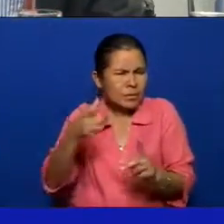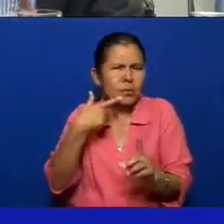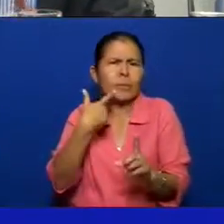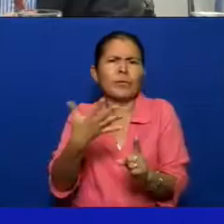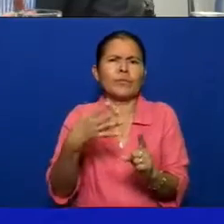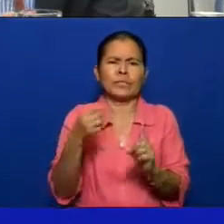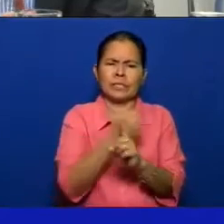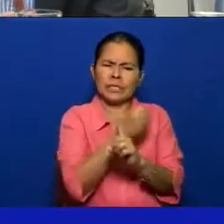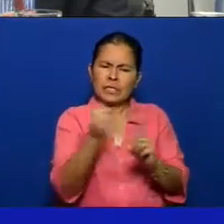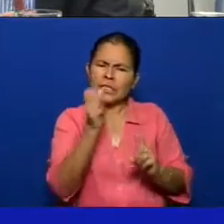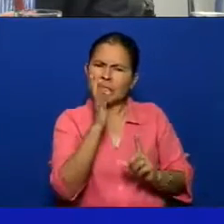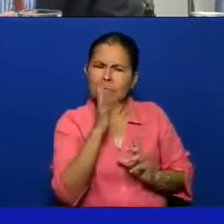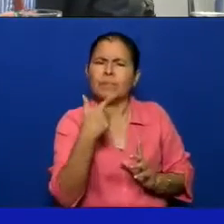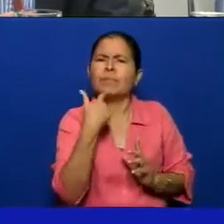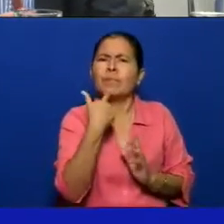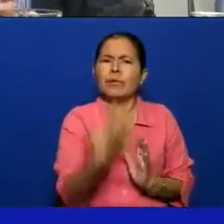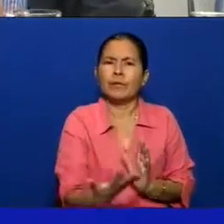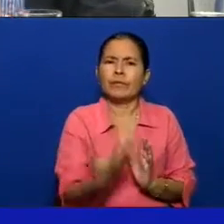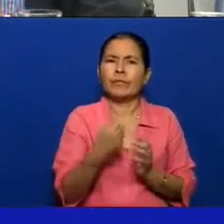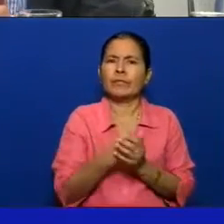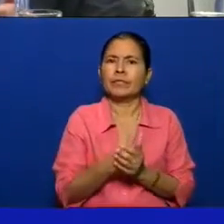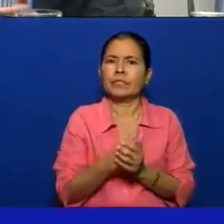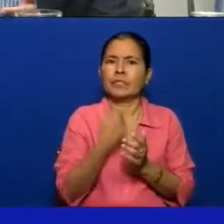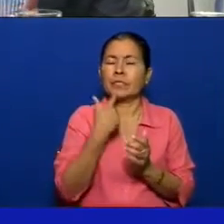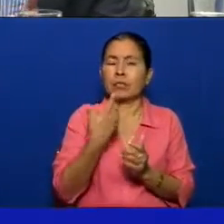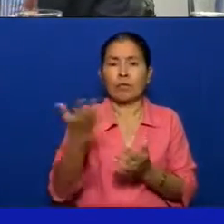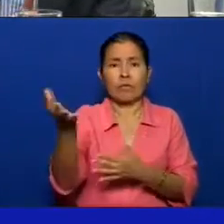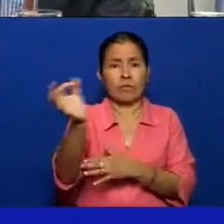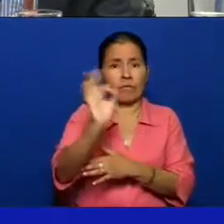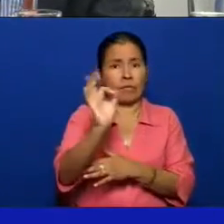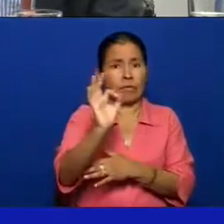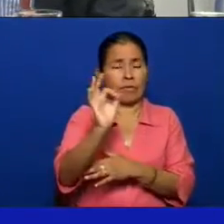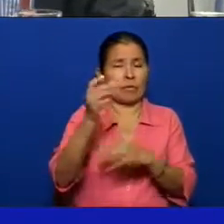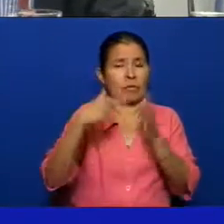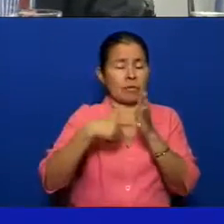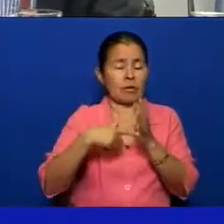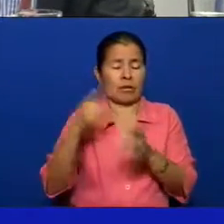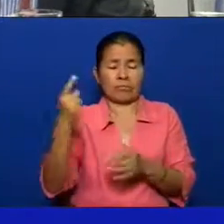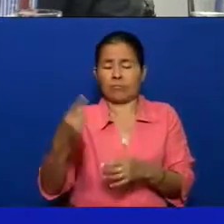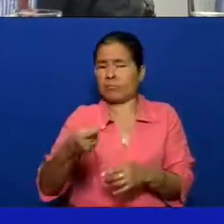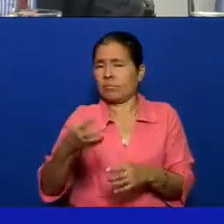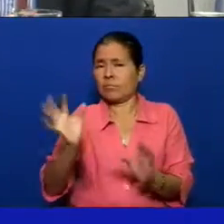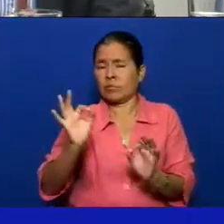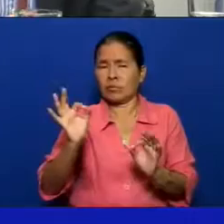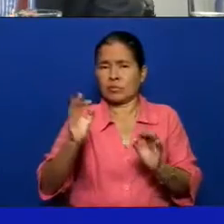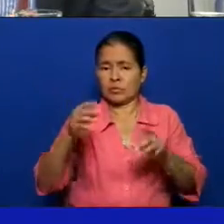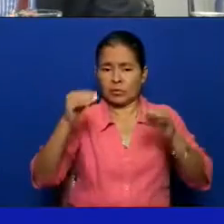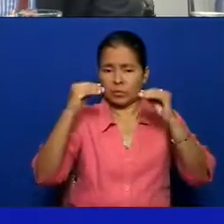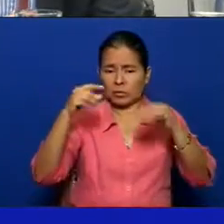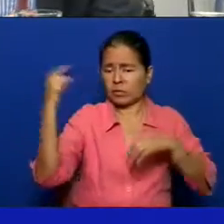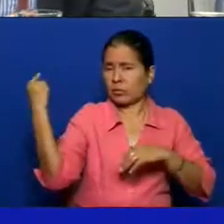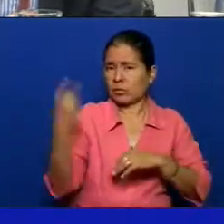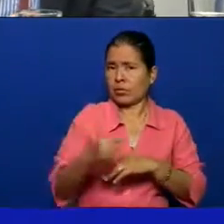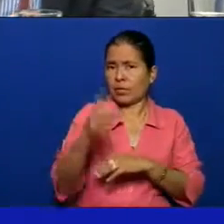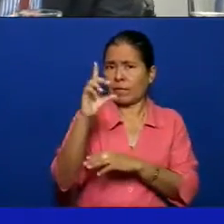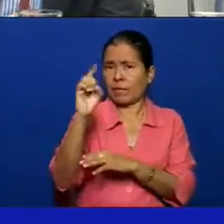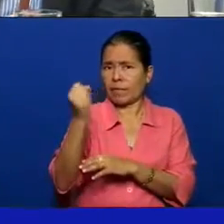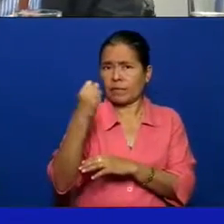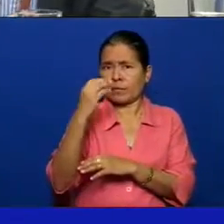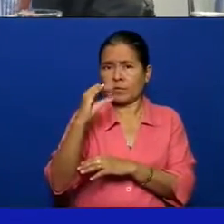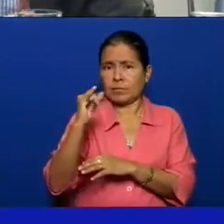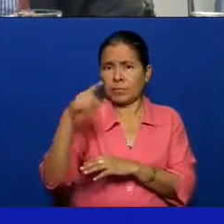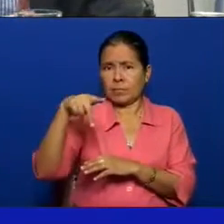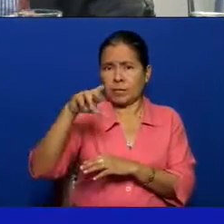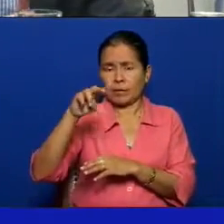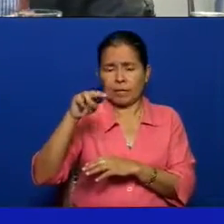maltrato físico a los niños? A veces dicen que es una manera de disciplinar. Bueno, si esa no es la manera correcta de disciplinar, los padres dicen,